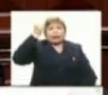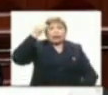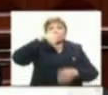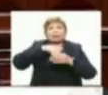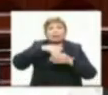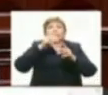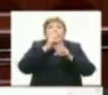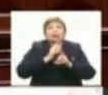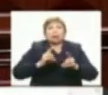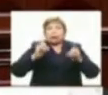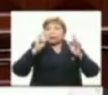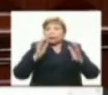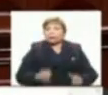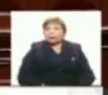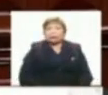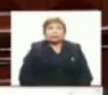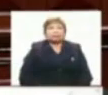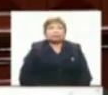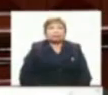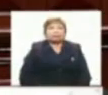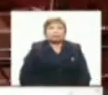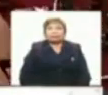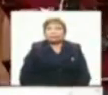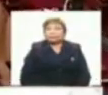elecciones democráticamente.